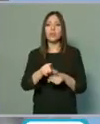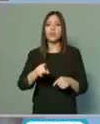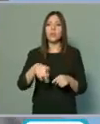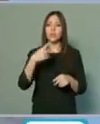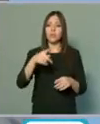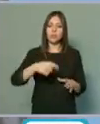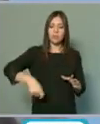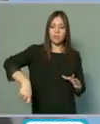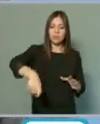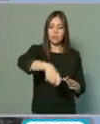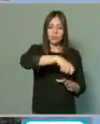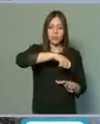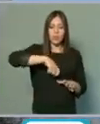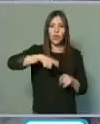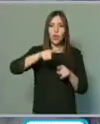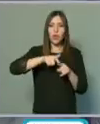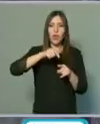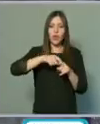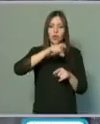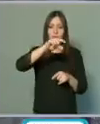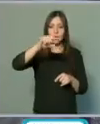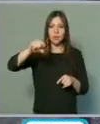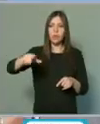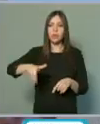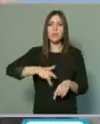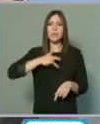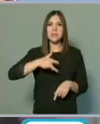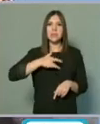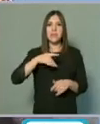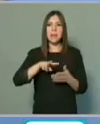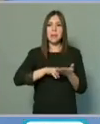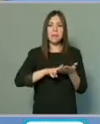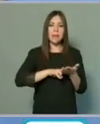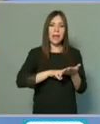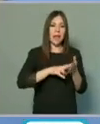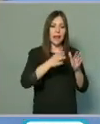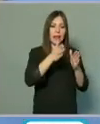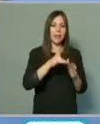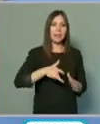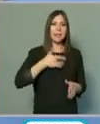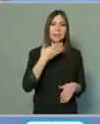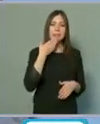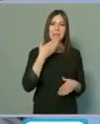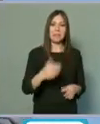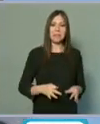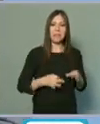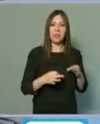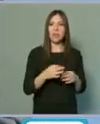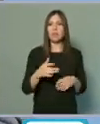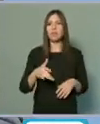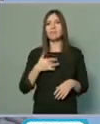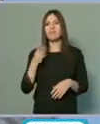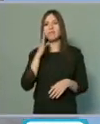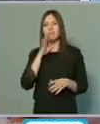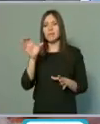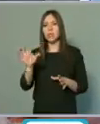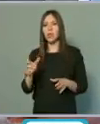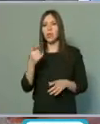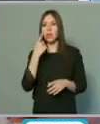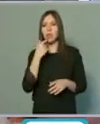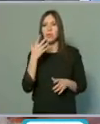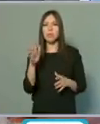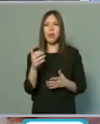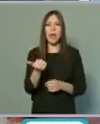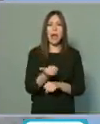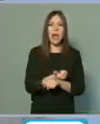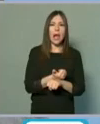de la vida, ponle colores, satisfacción, insatisfacción. Satisfacción verde, insatisfacción rojo. Sí. Y puedes tener un